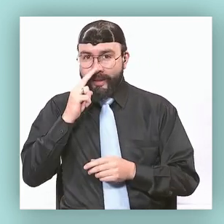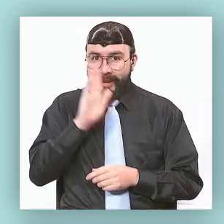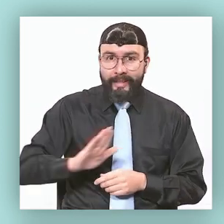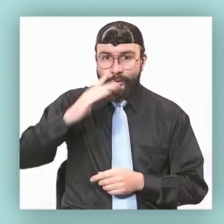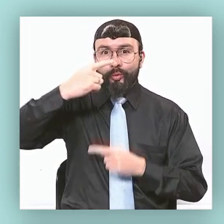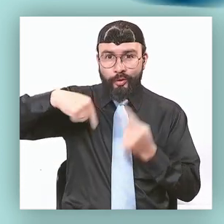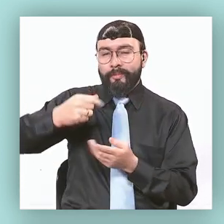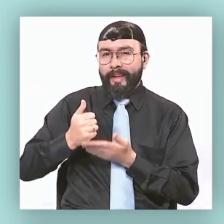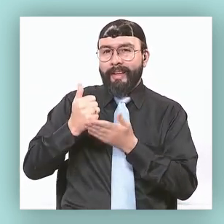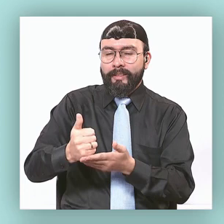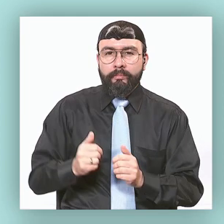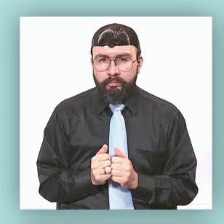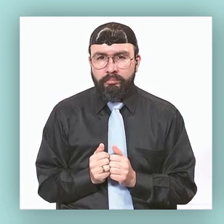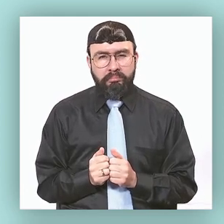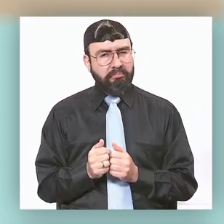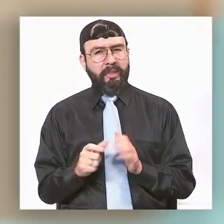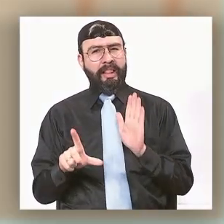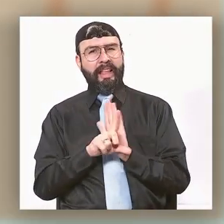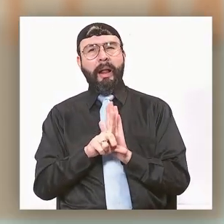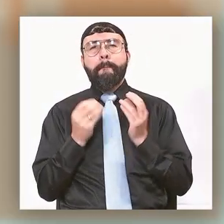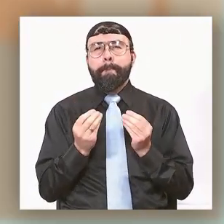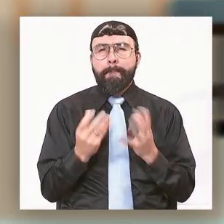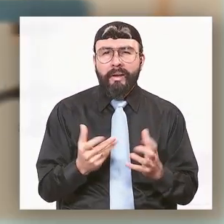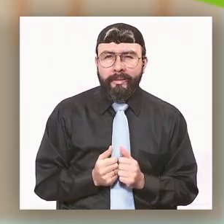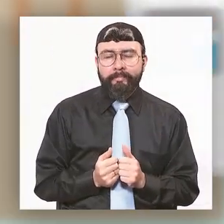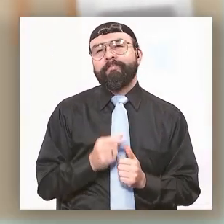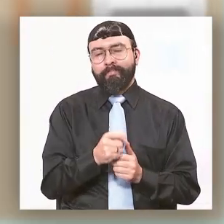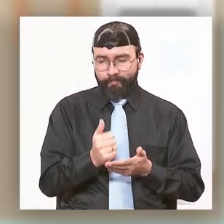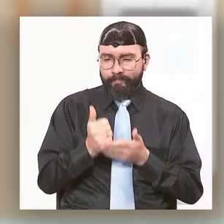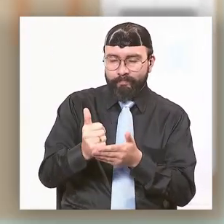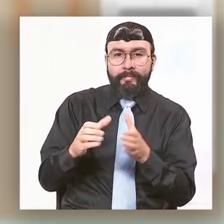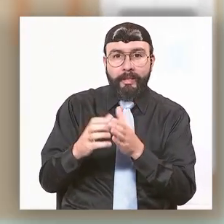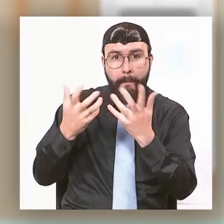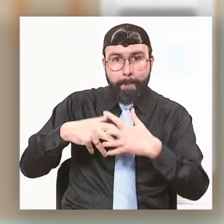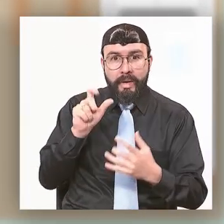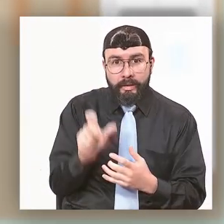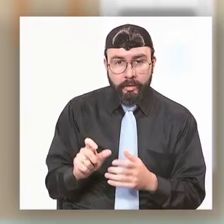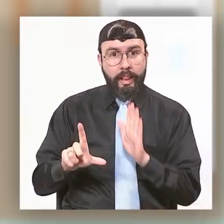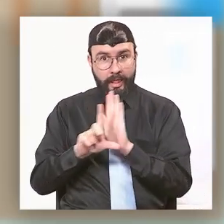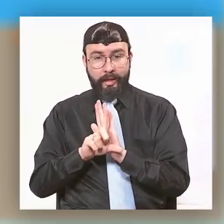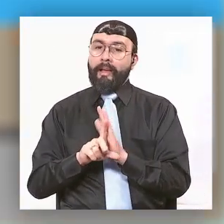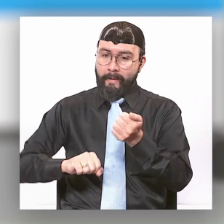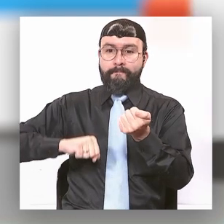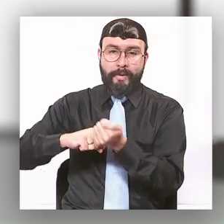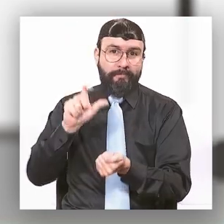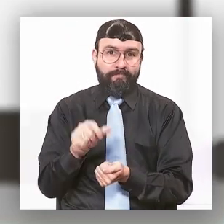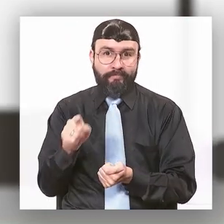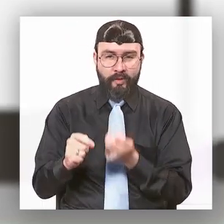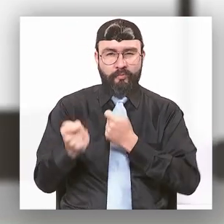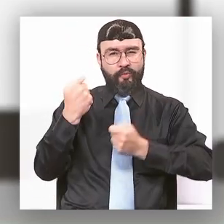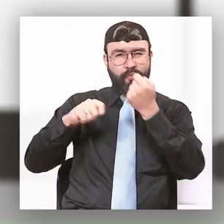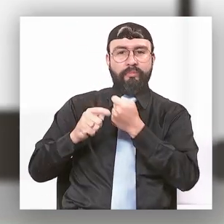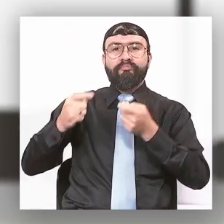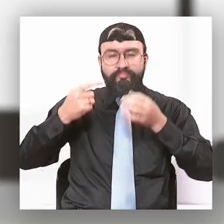de Turismo. ¿Para qué sirve ser legal? Estar legalmente constituido como empresa es la manera más efectiva de respaldar un